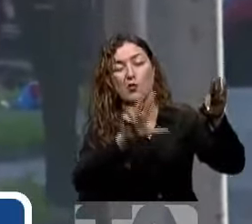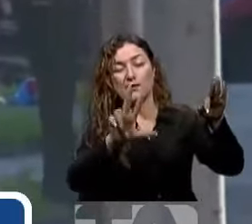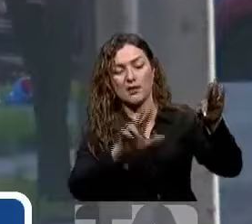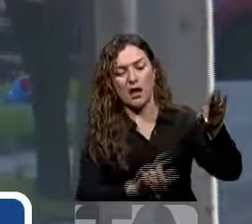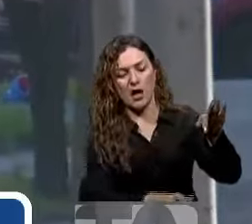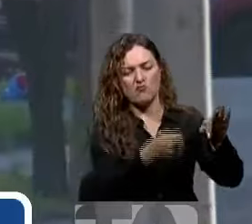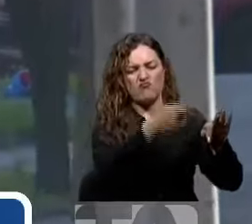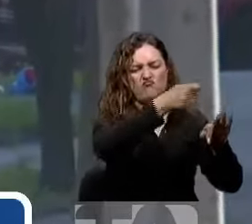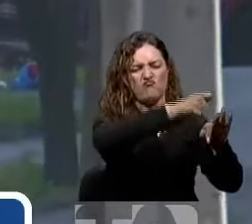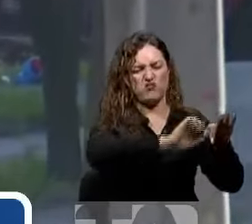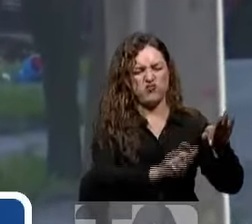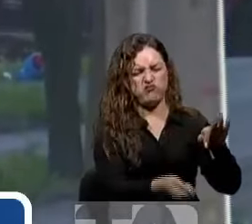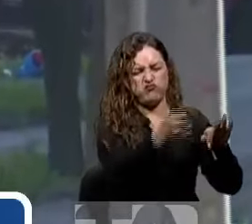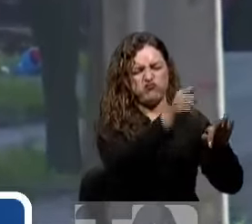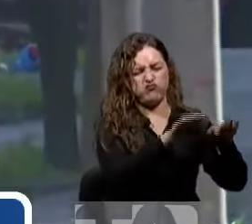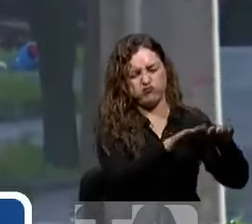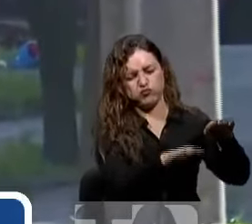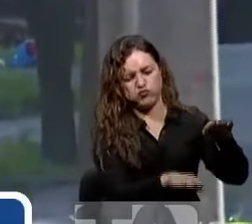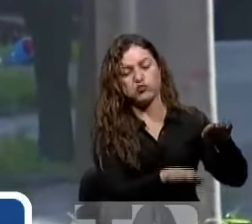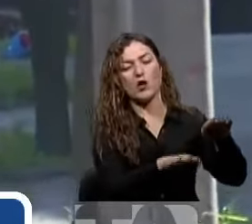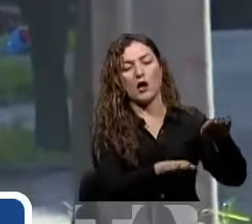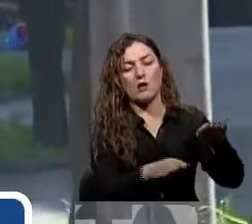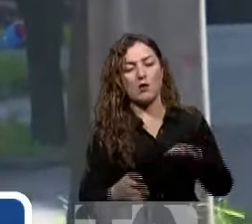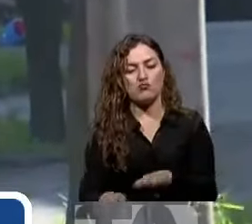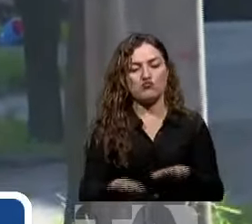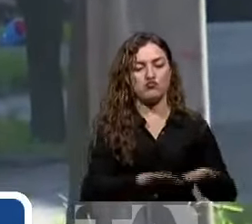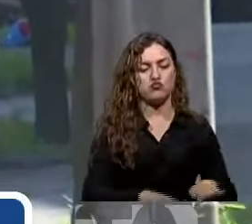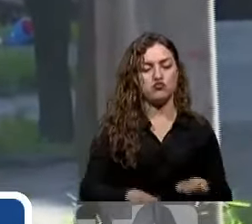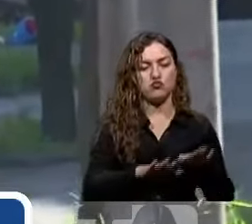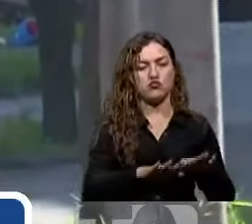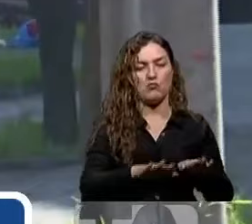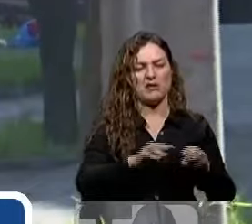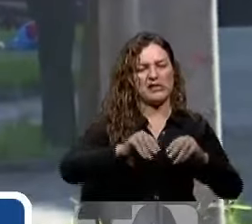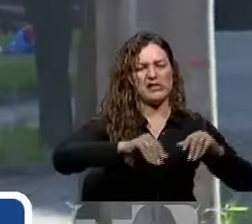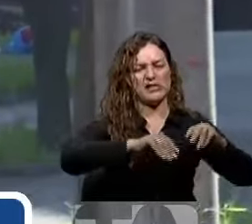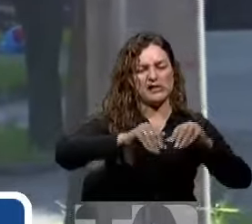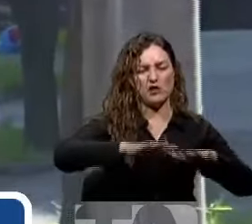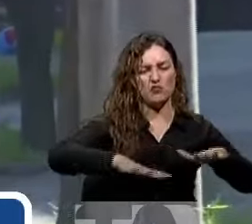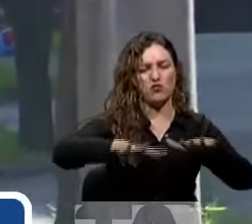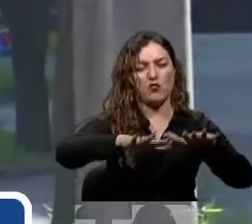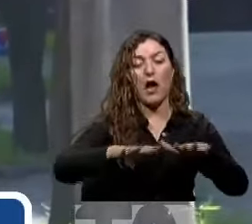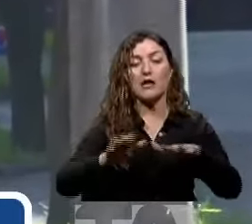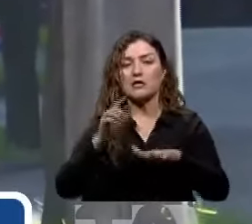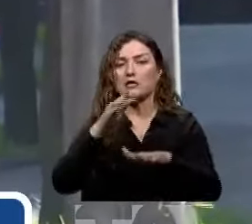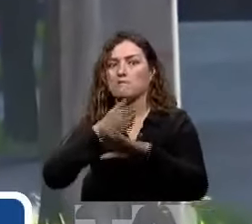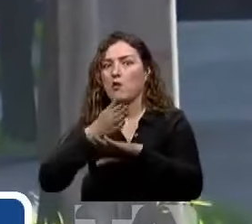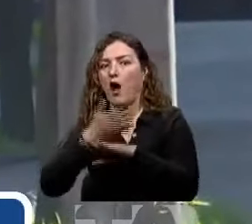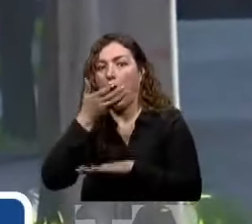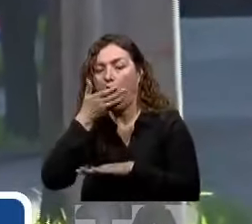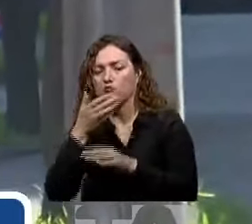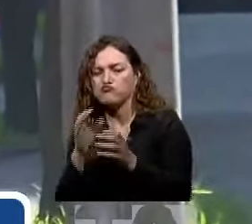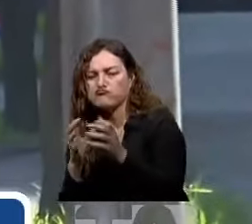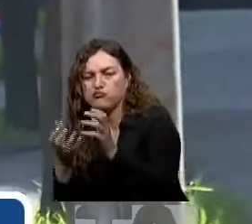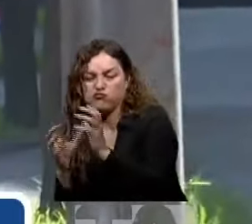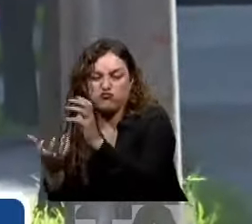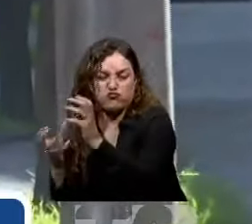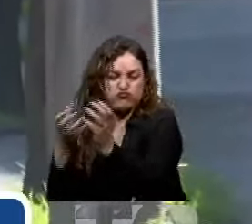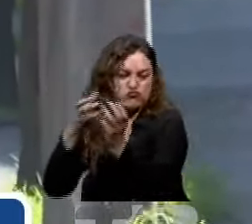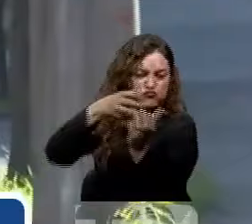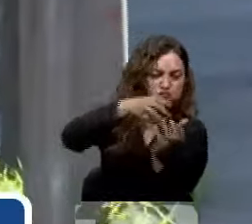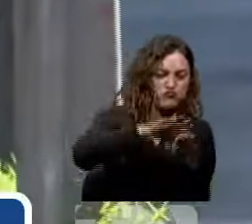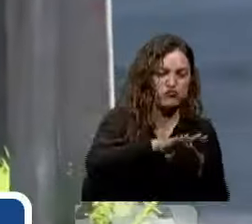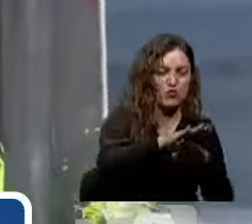subbase, una base granular y carpeta asfáltica de 12.5 centímetros. Bueno, para que la gente sepa,